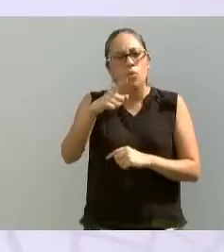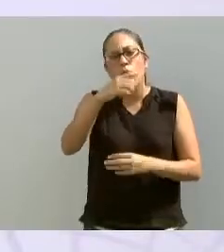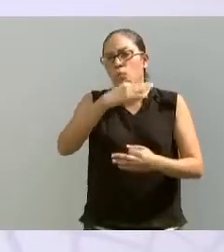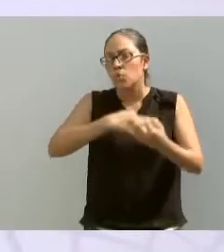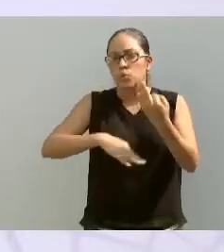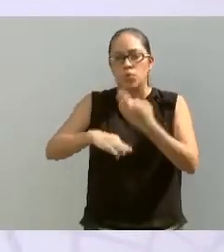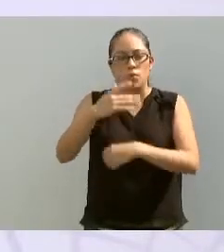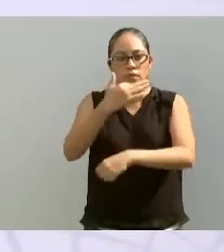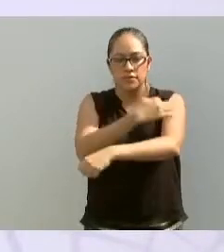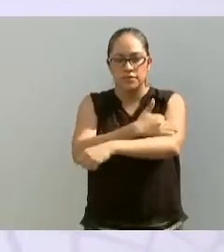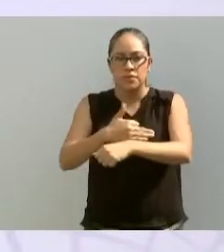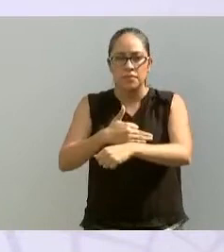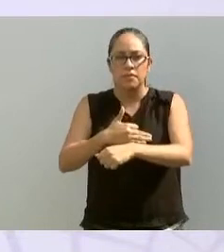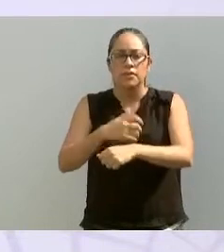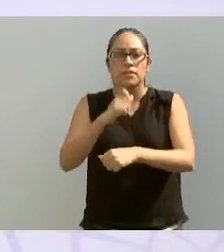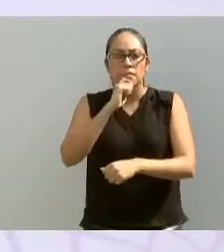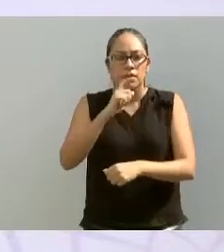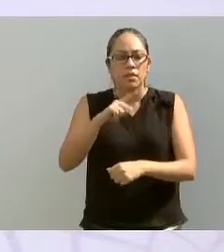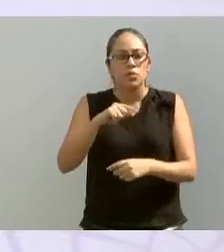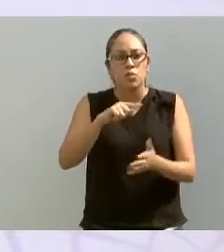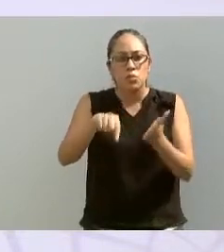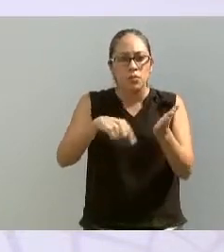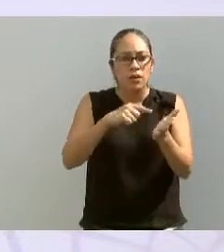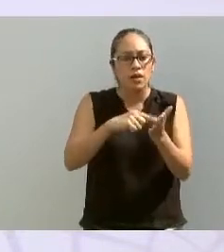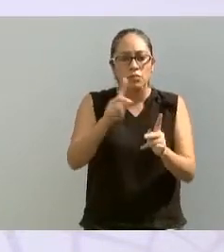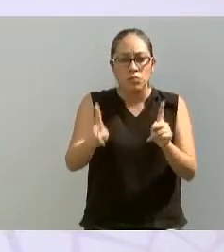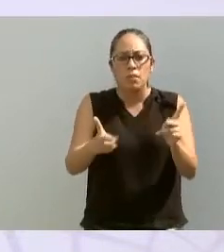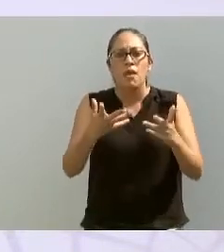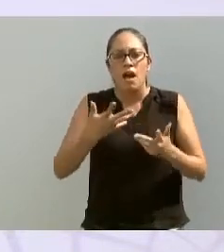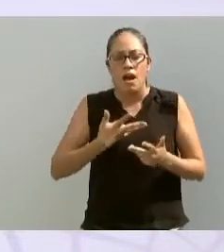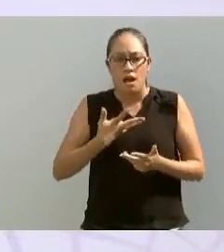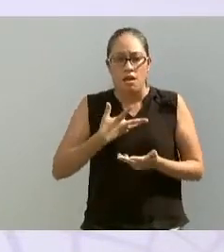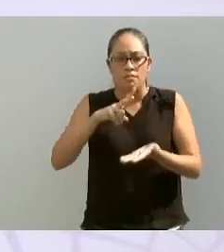las familias, que hay una gran reserva de valores.